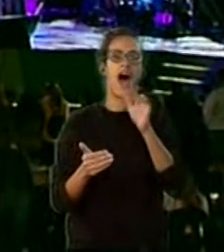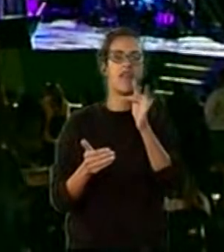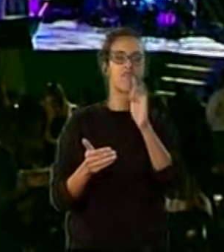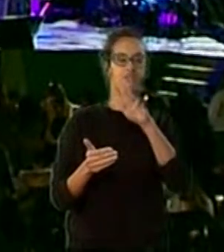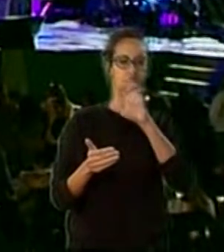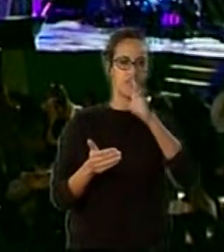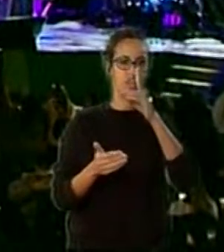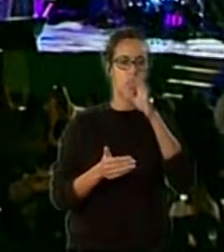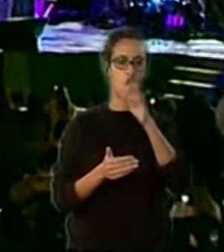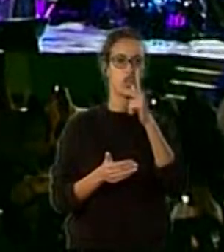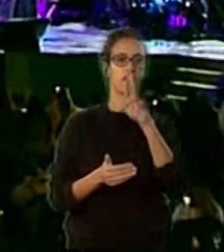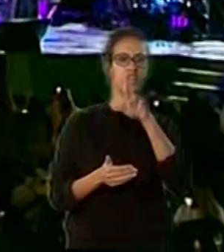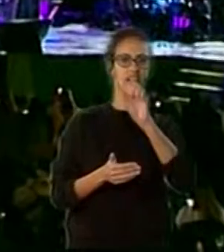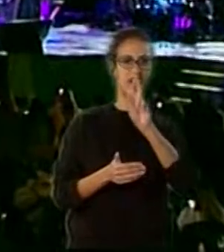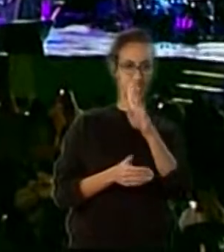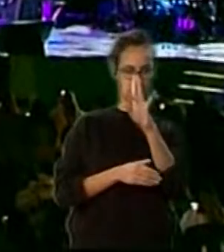escuchamos.